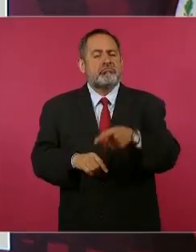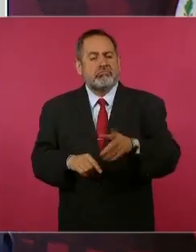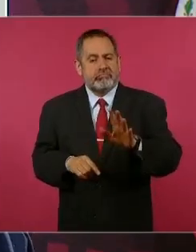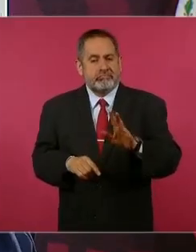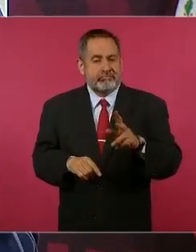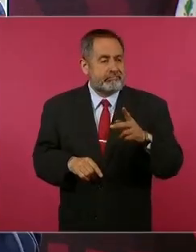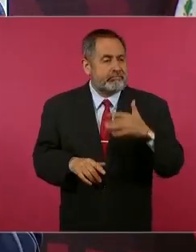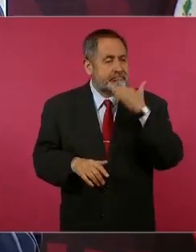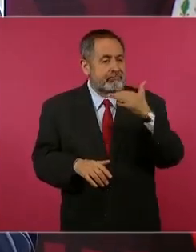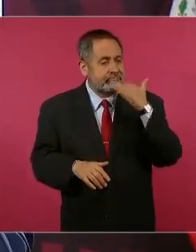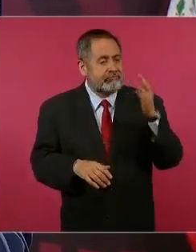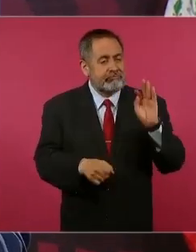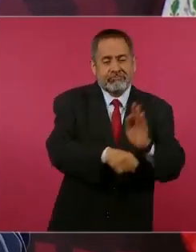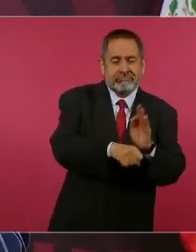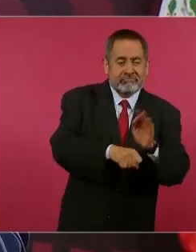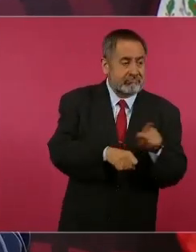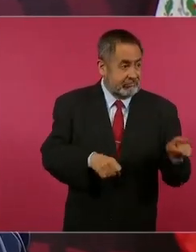a los traficantes de influencia,